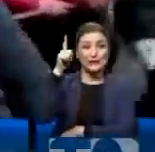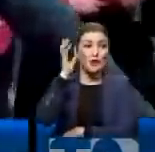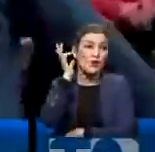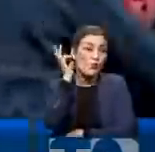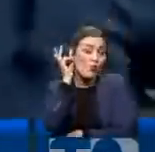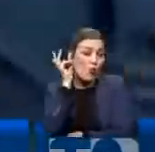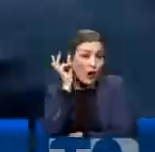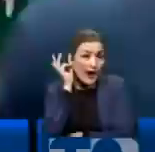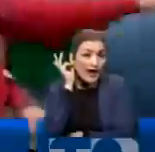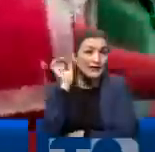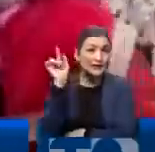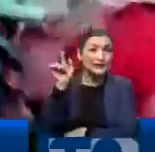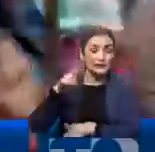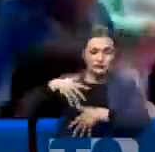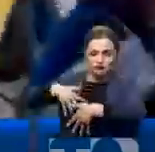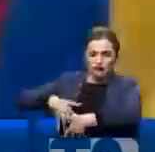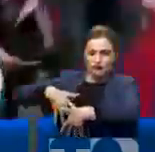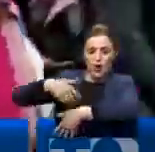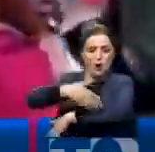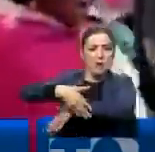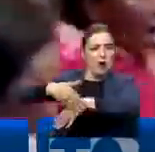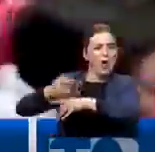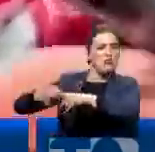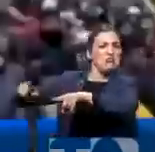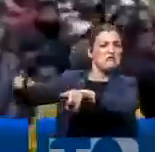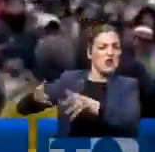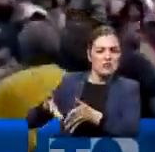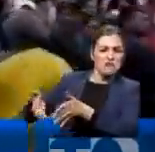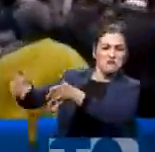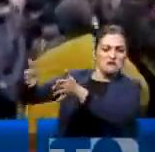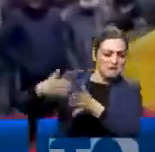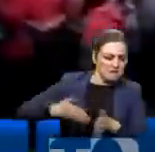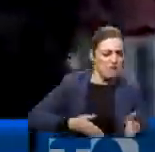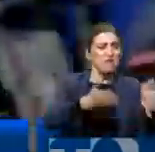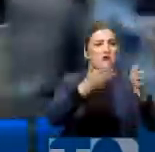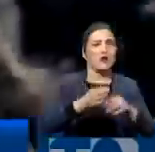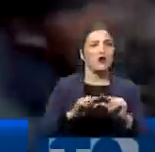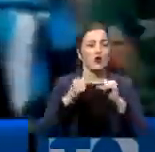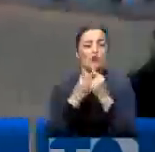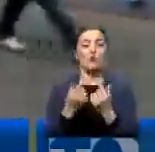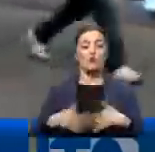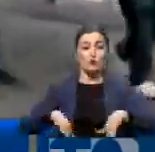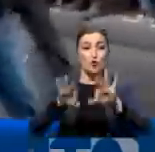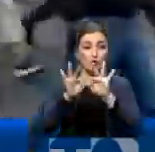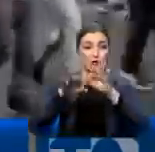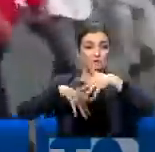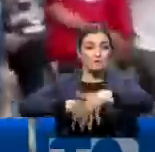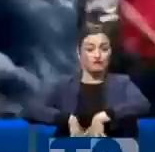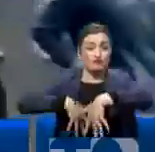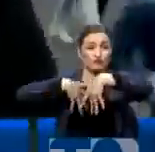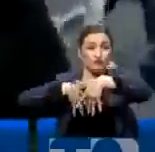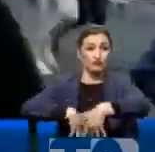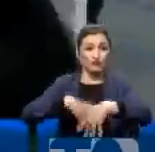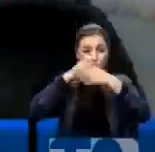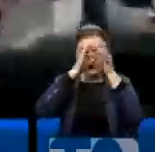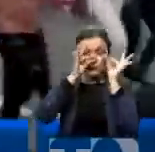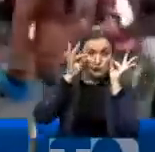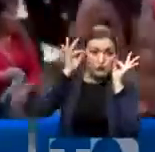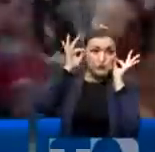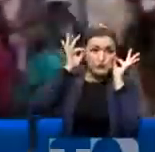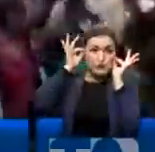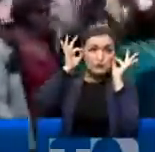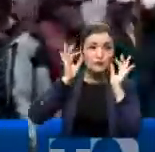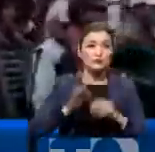mujeres avanzaron por otras vías principales de la ciudad. Un grupo importante de los protestantes avanzaba, pero con los rostros